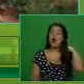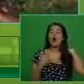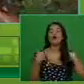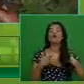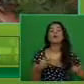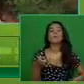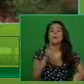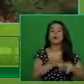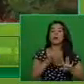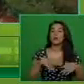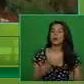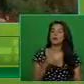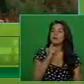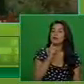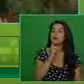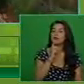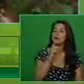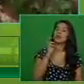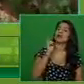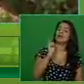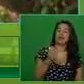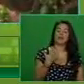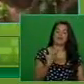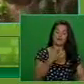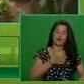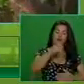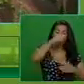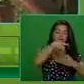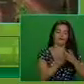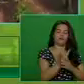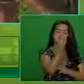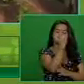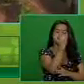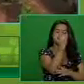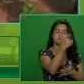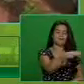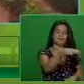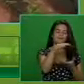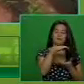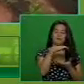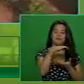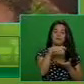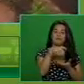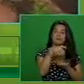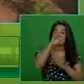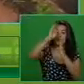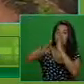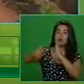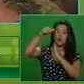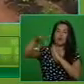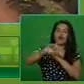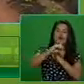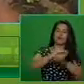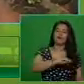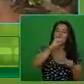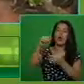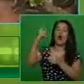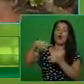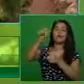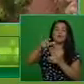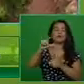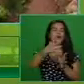es el tema de la intermediación en esa cadena de distribución, que hace que